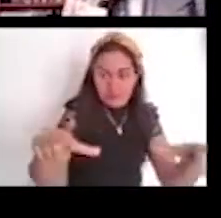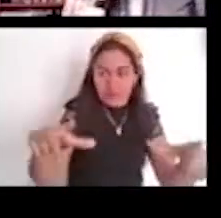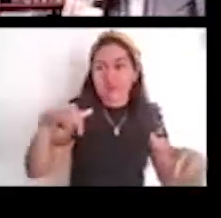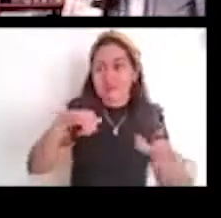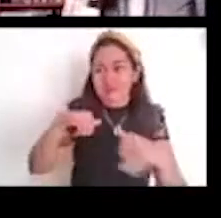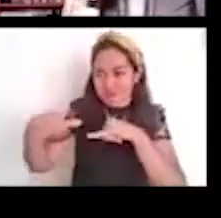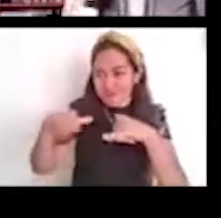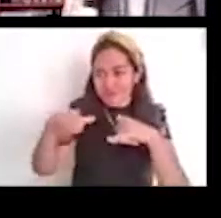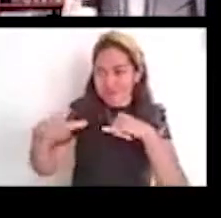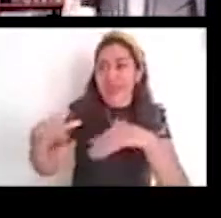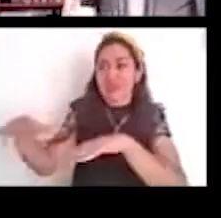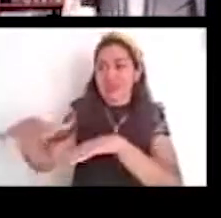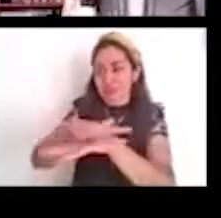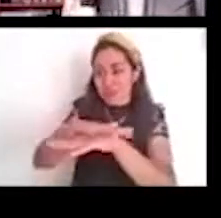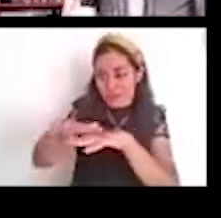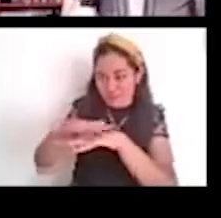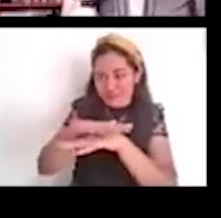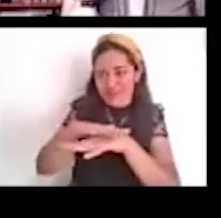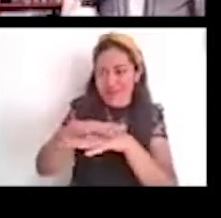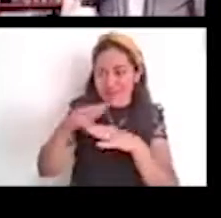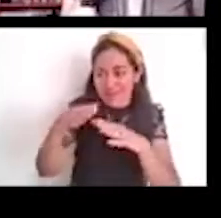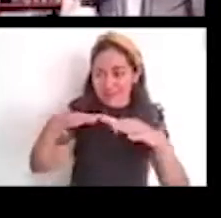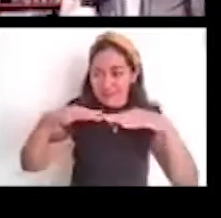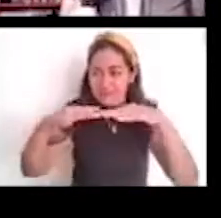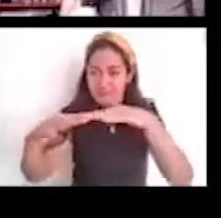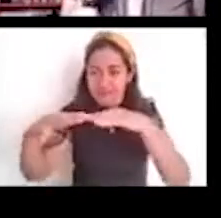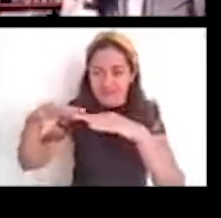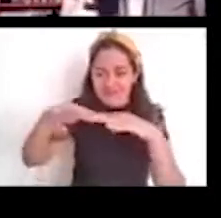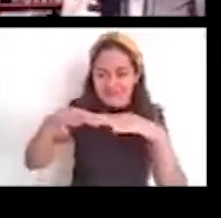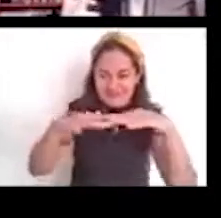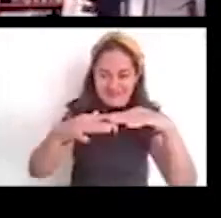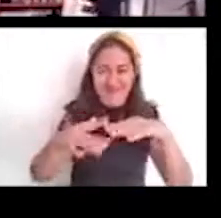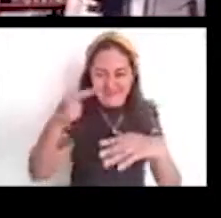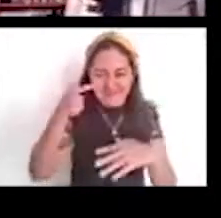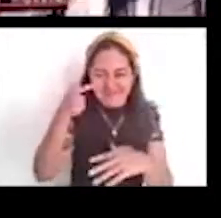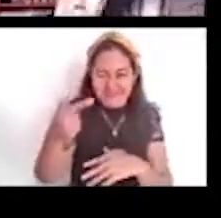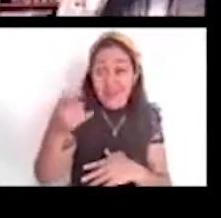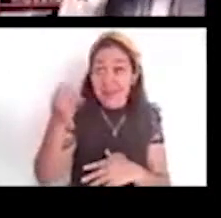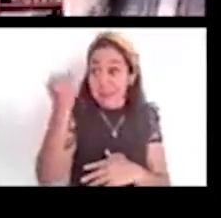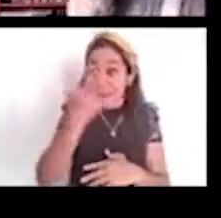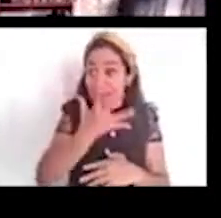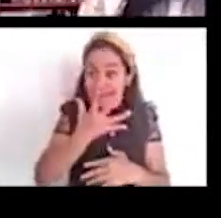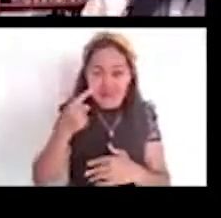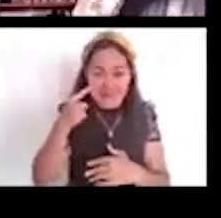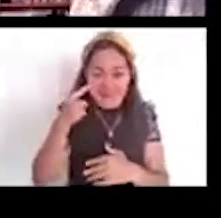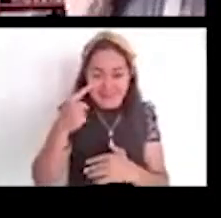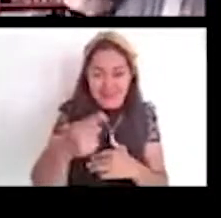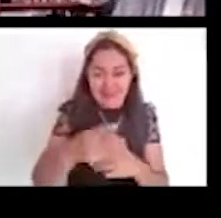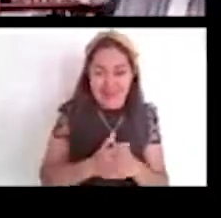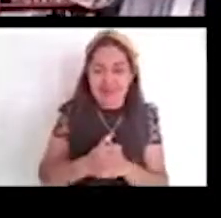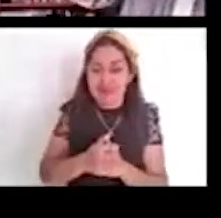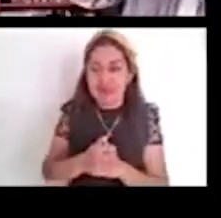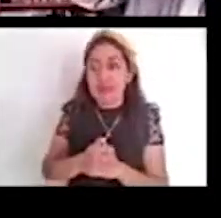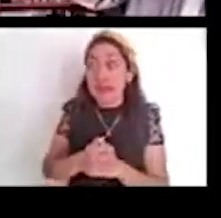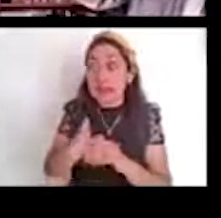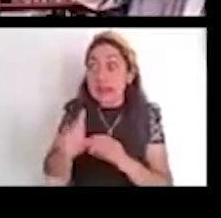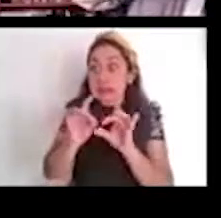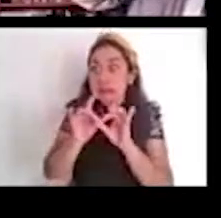chinampas. En esta imagen de la National Geographic, igualmente podemos ver cómo de pronto el nivel de la